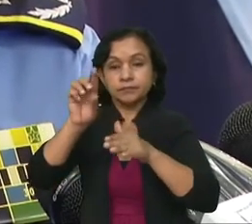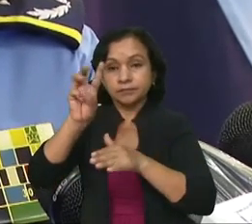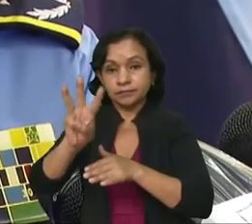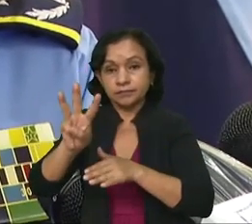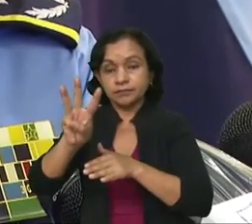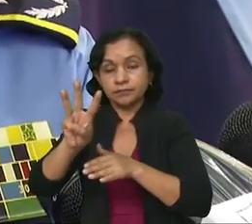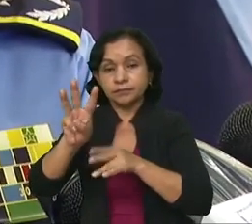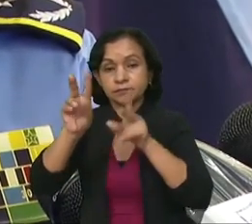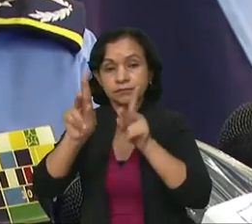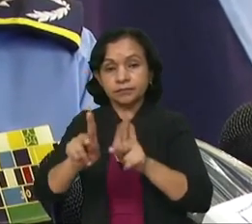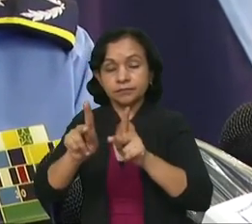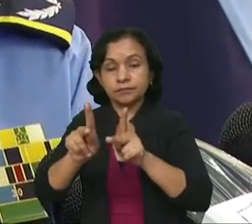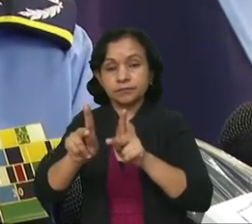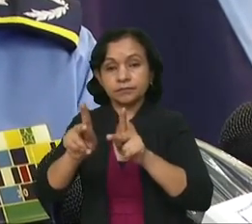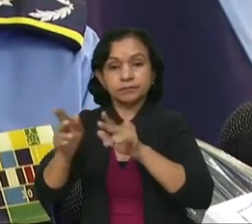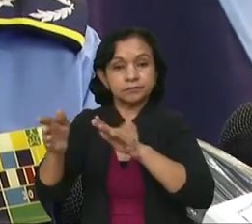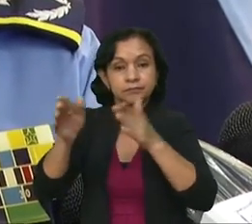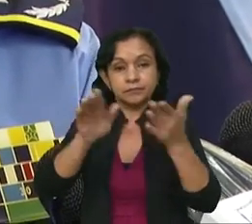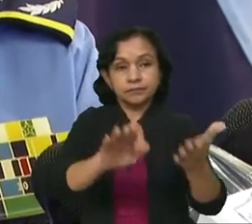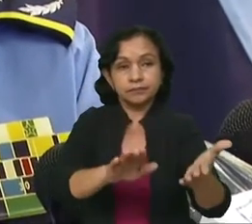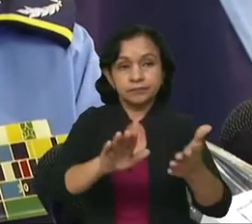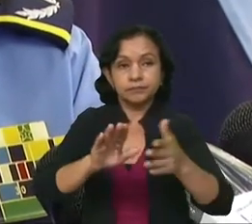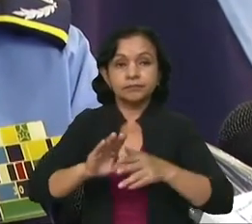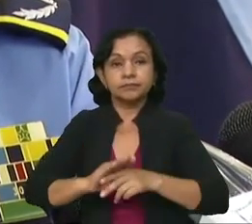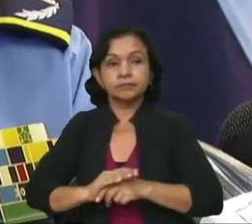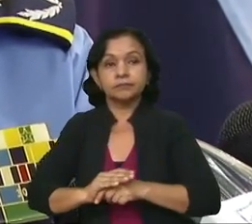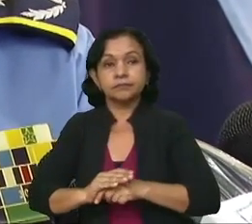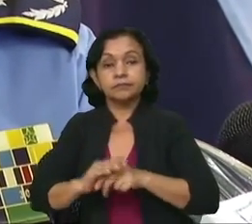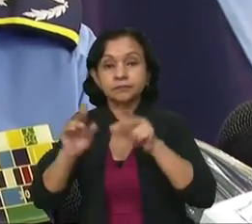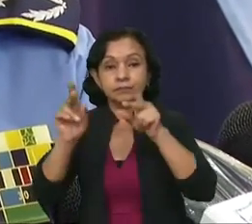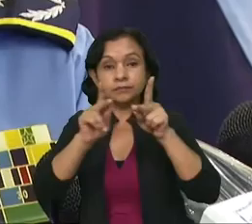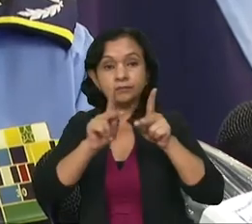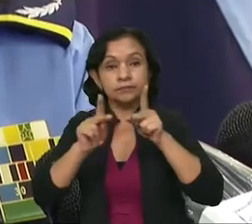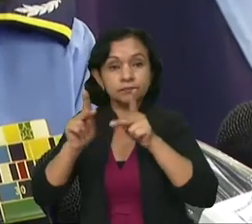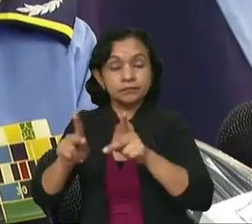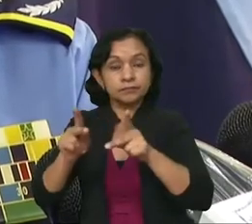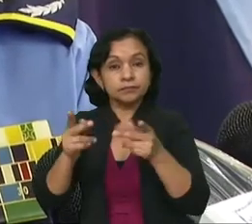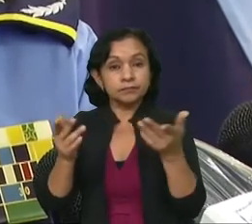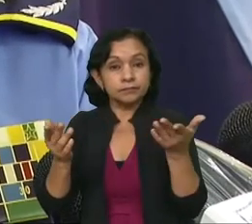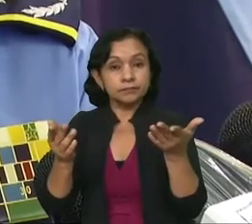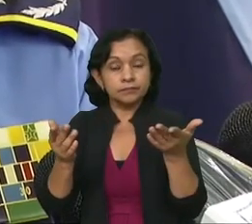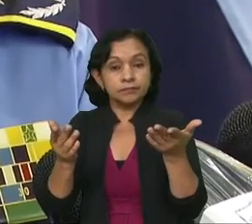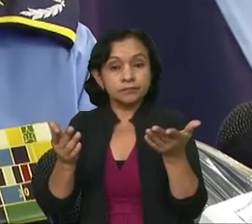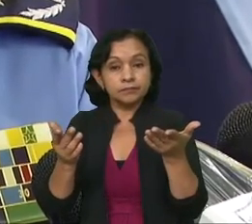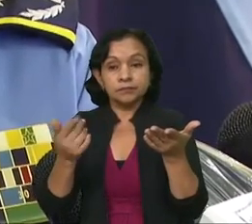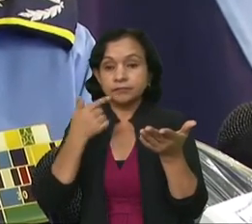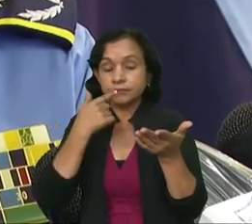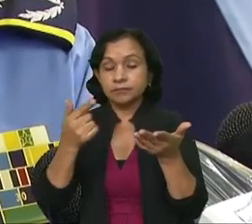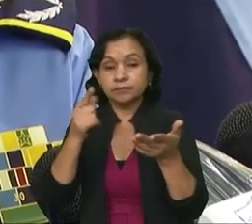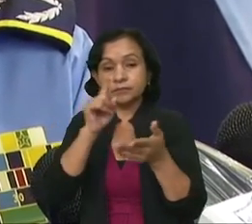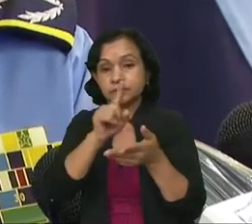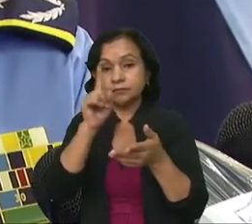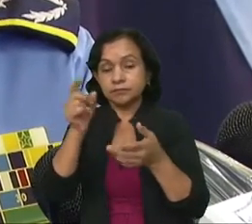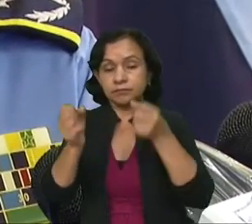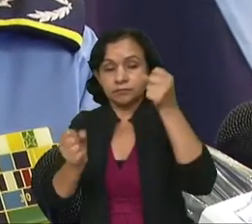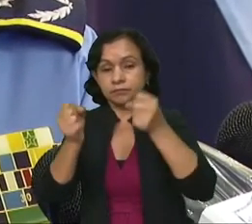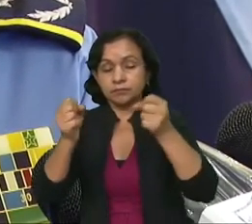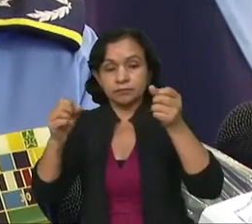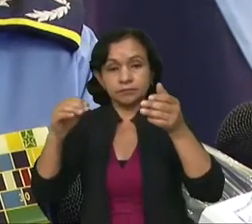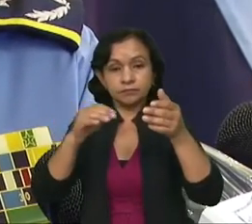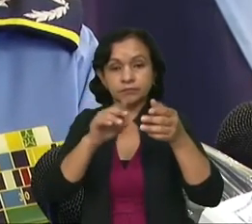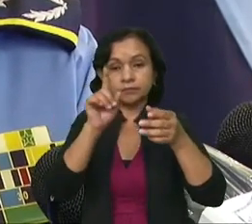las personas fallecidas. Las víctimas, 11 conductores,